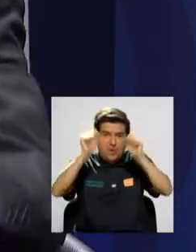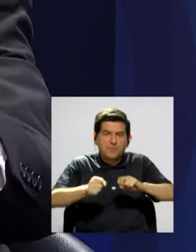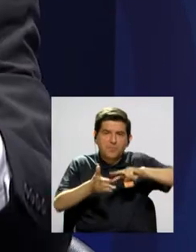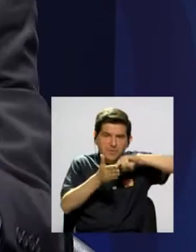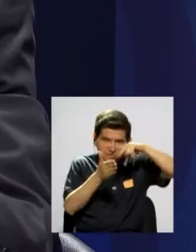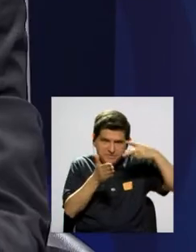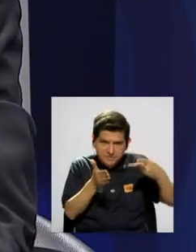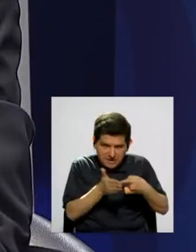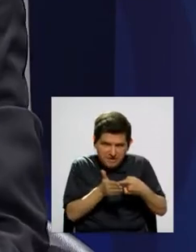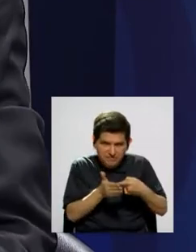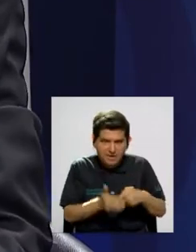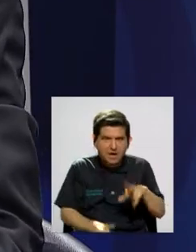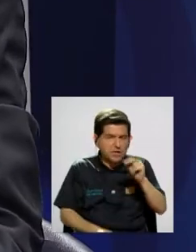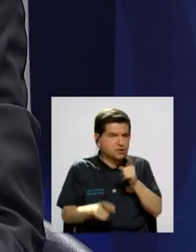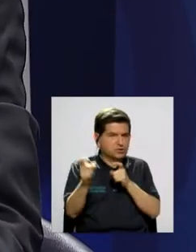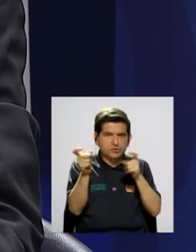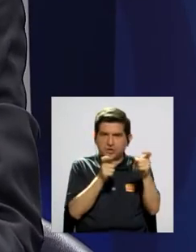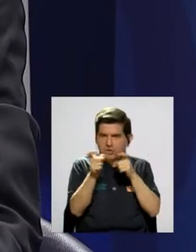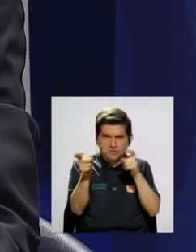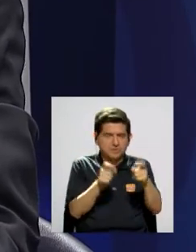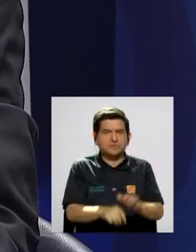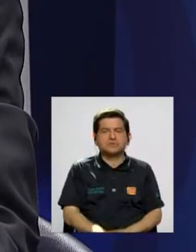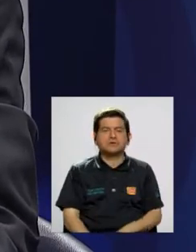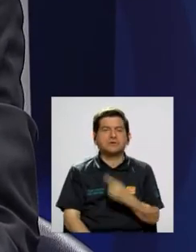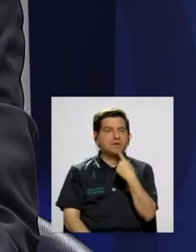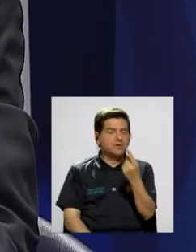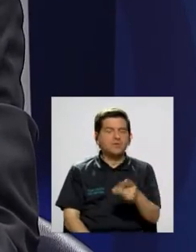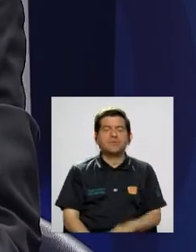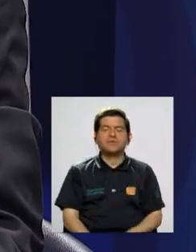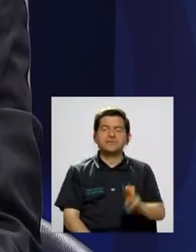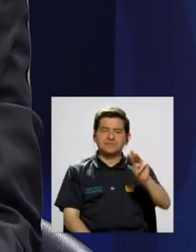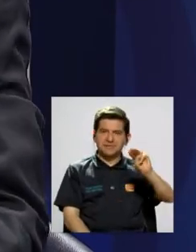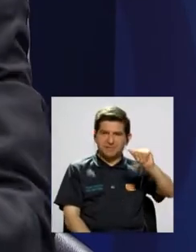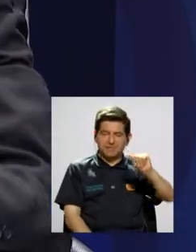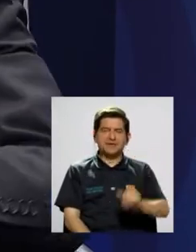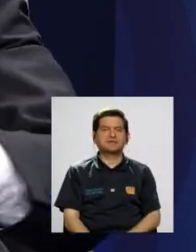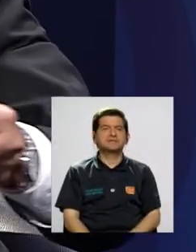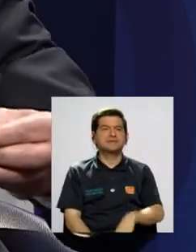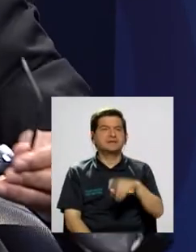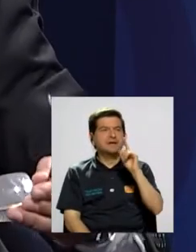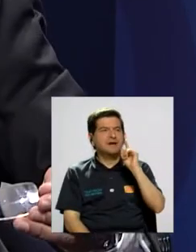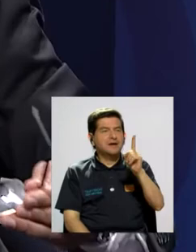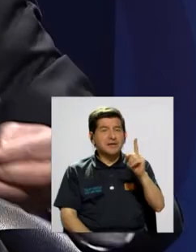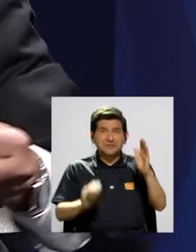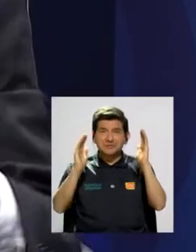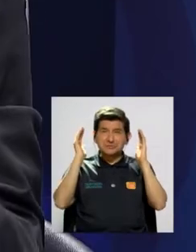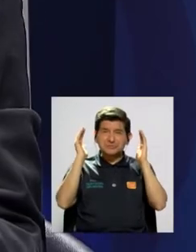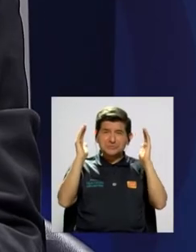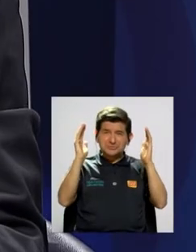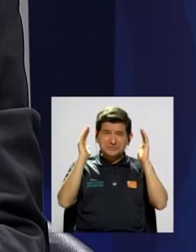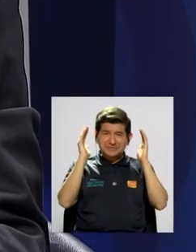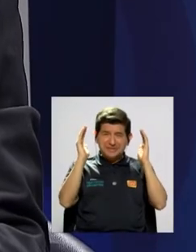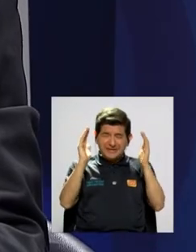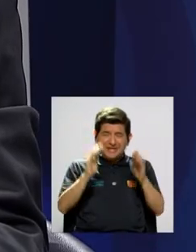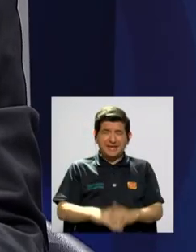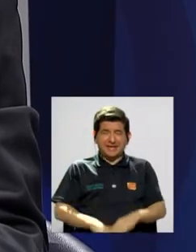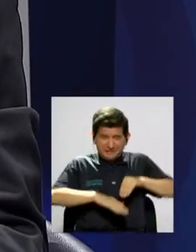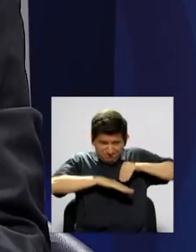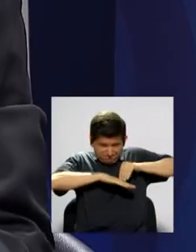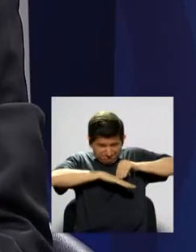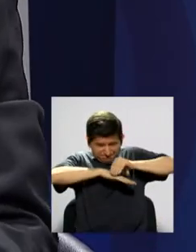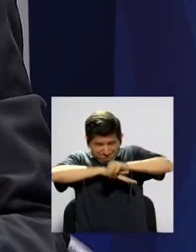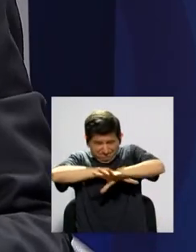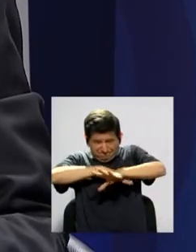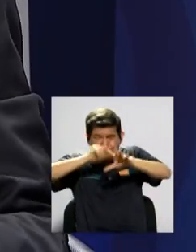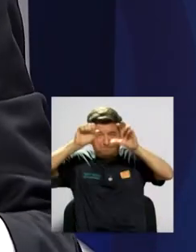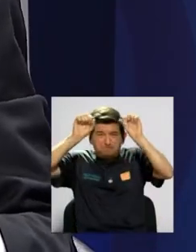convertirse, si no se manejan, como está señalando Marcia ahorita, en uno de los grandes pesos que